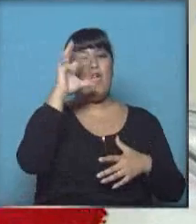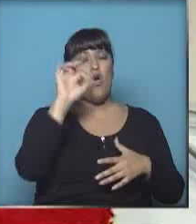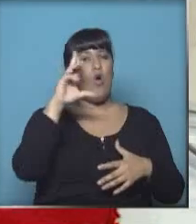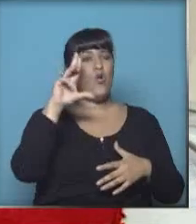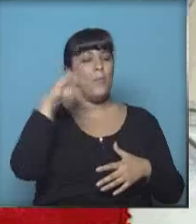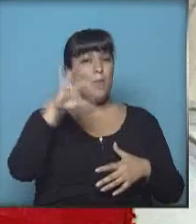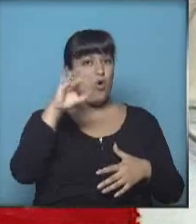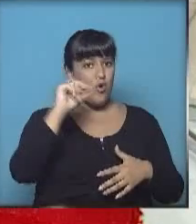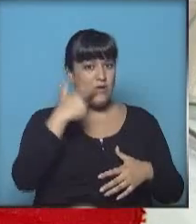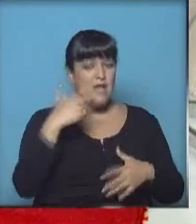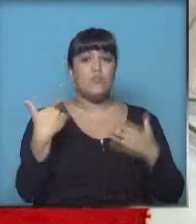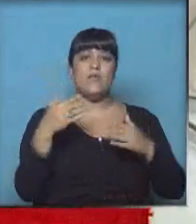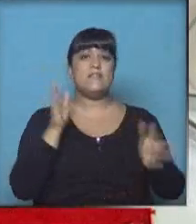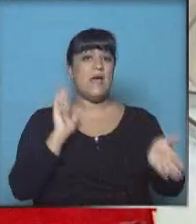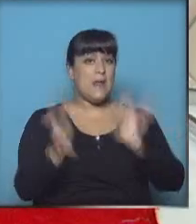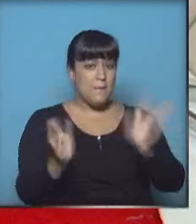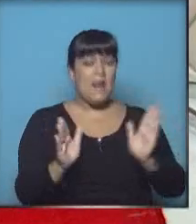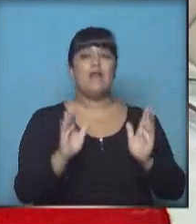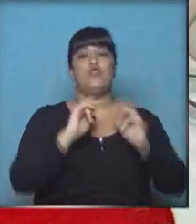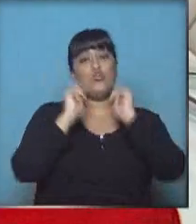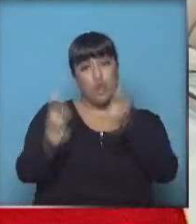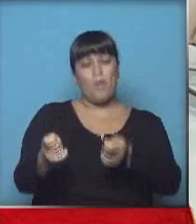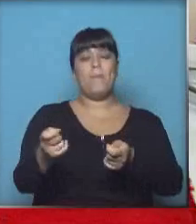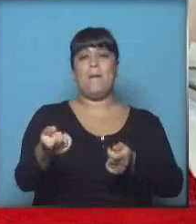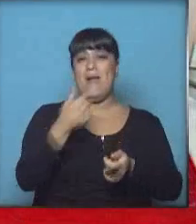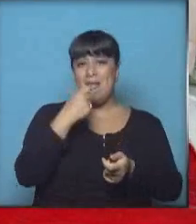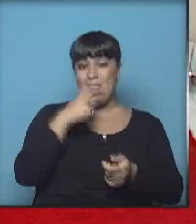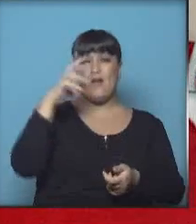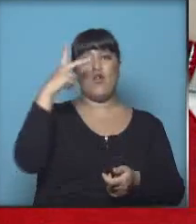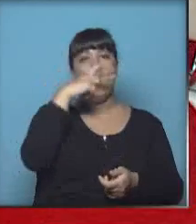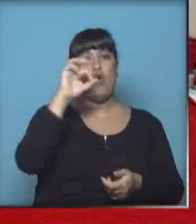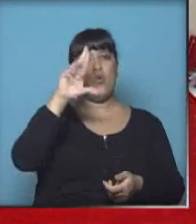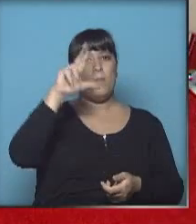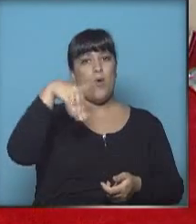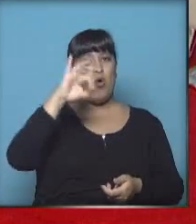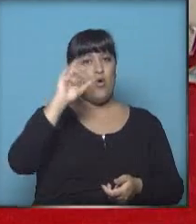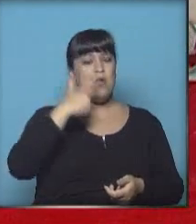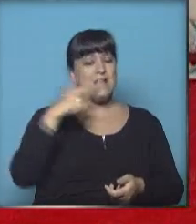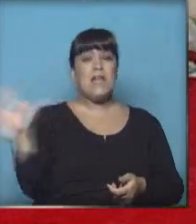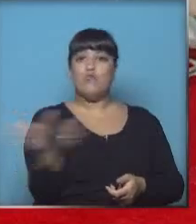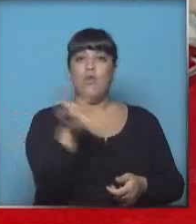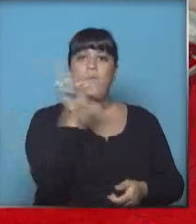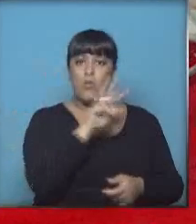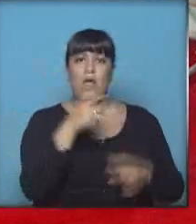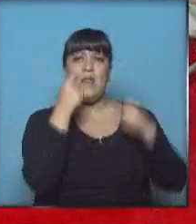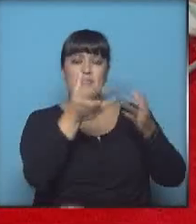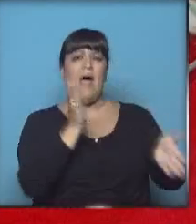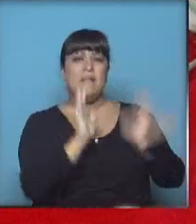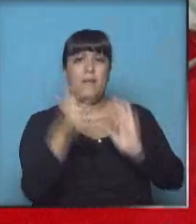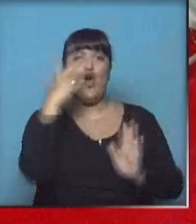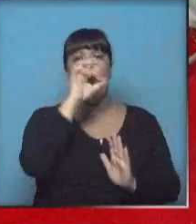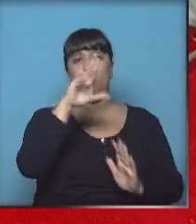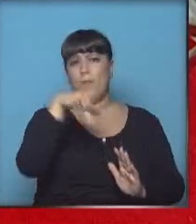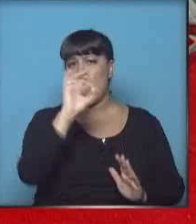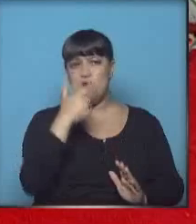Puede tratarse a través de terapia de reemplazo hormonal cuando está indicada médicamente. Recordemos que no a todas las mujeres se les va a ofrecer una terapia hormonal de reemplazo,